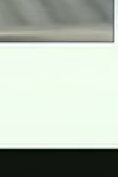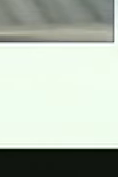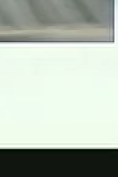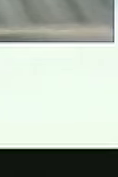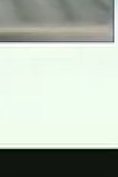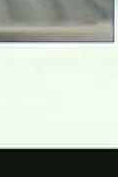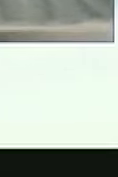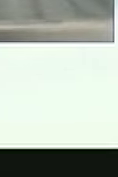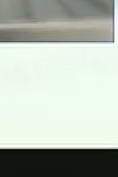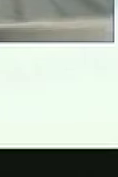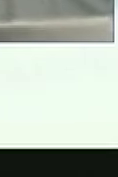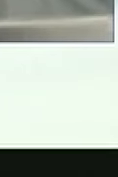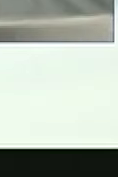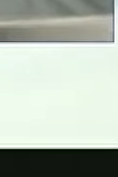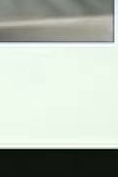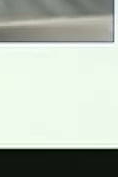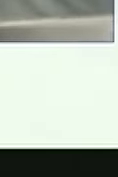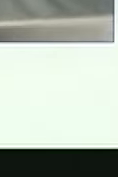Y el azúcar